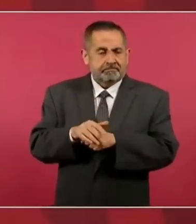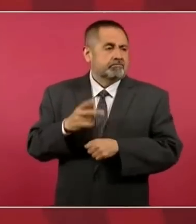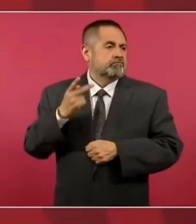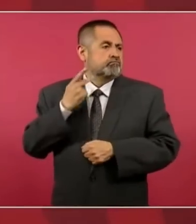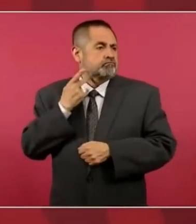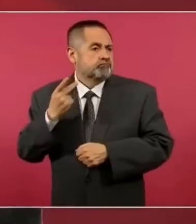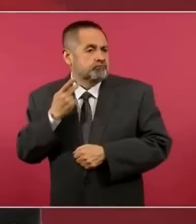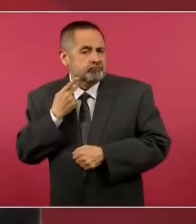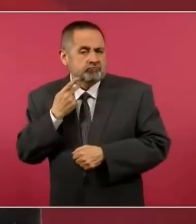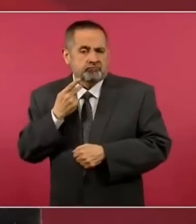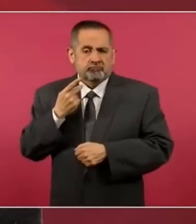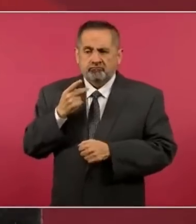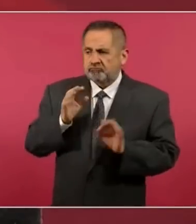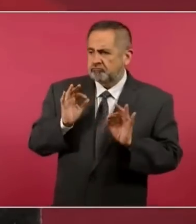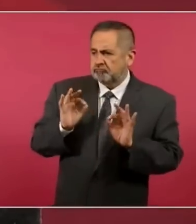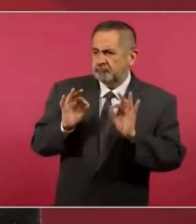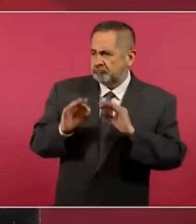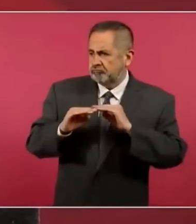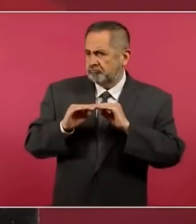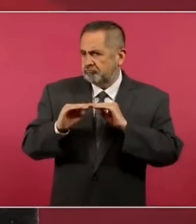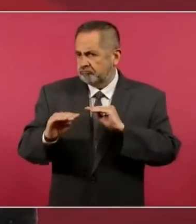política,